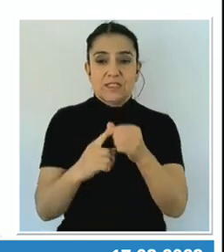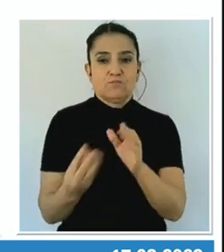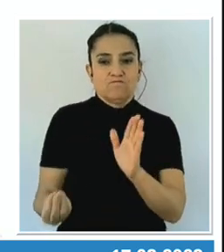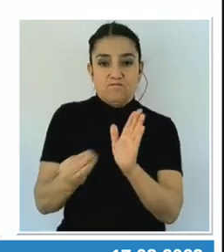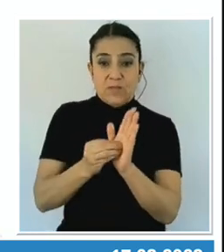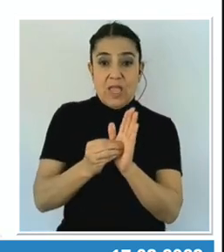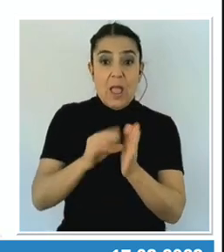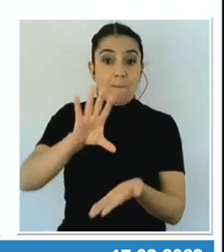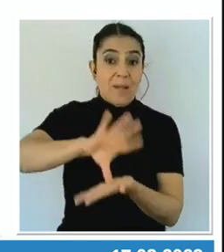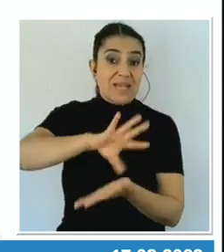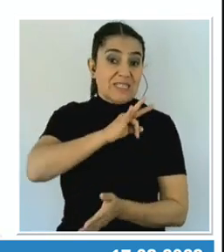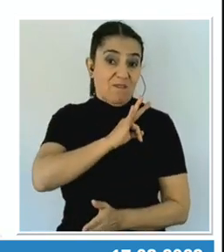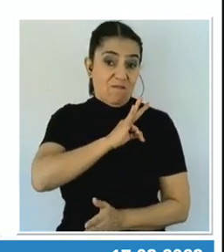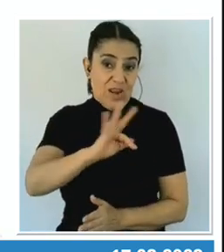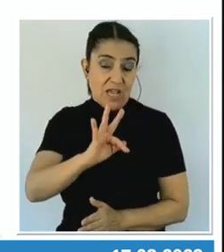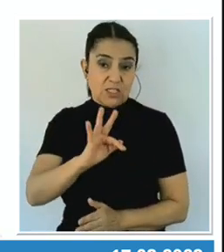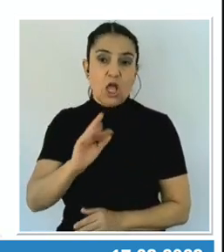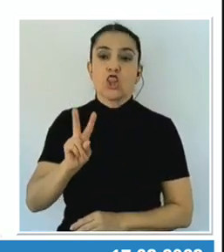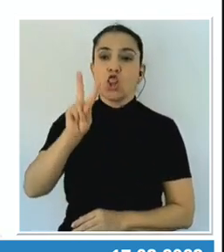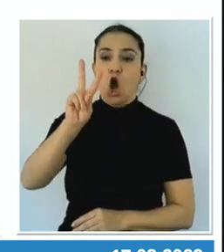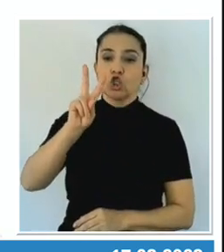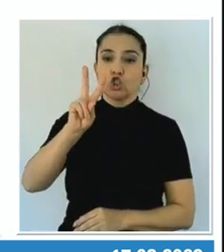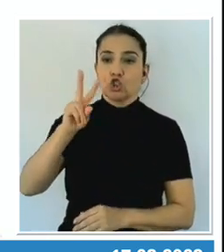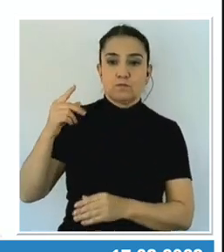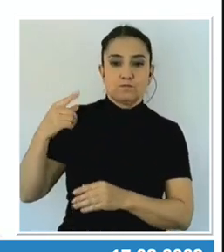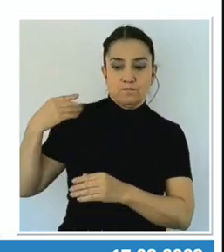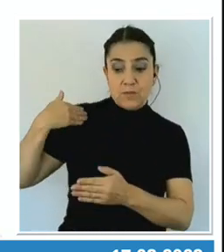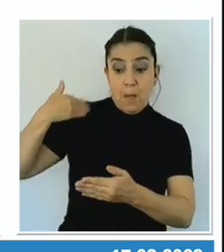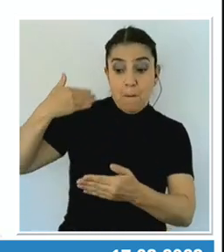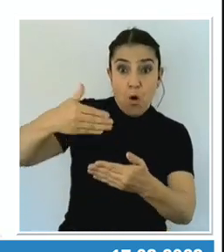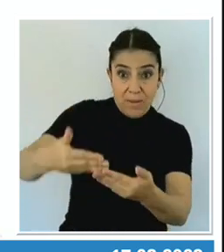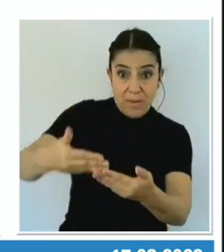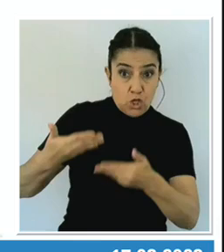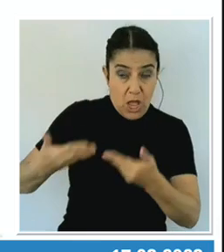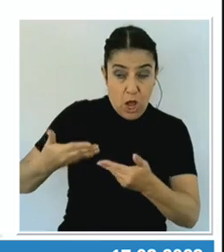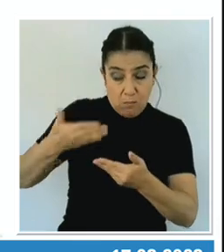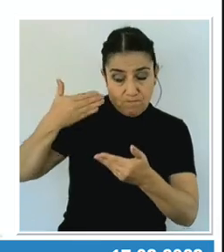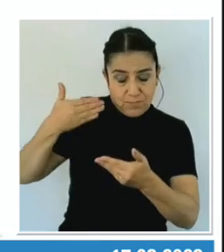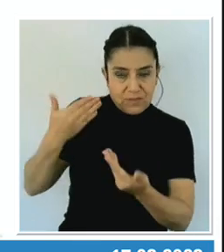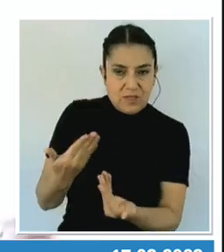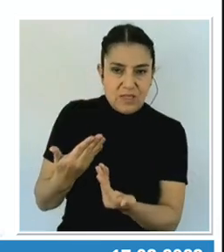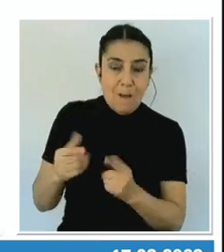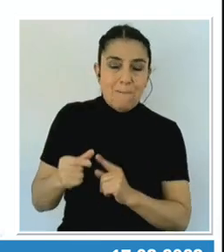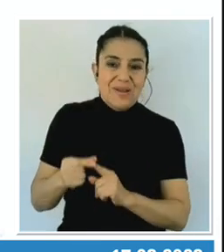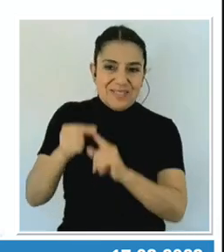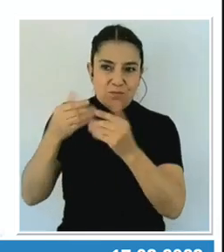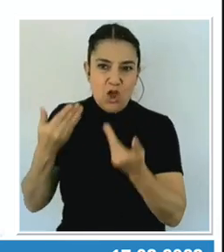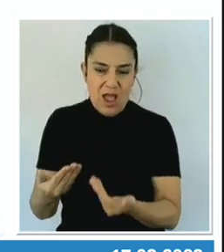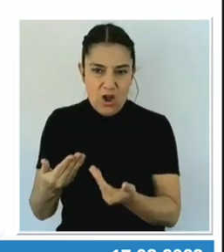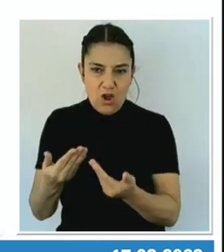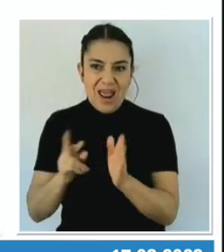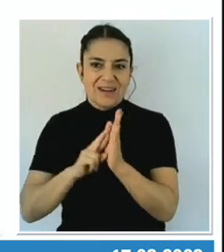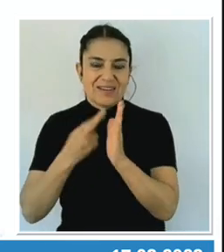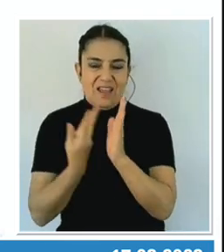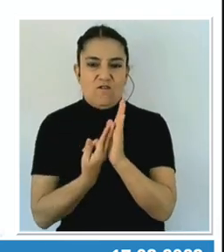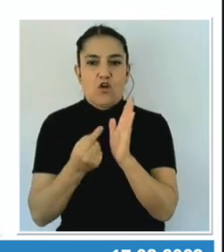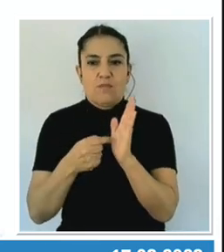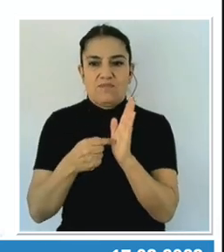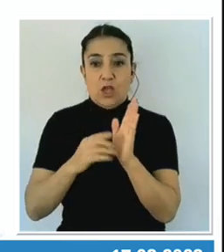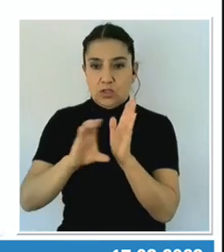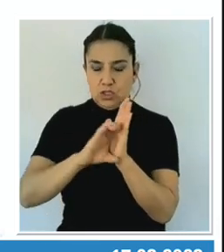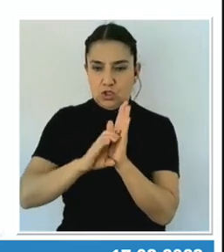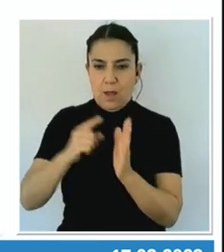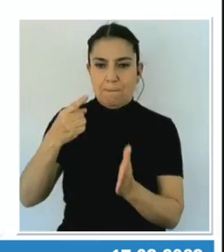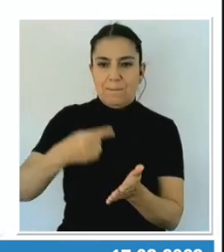momentos que son recientes, por eso es que es un principio emergente en la tradición francesa, en la reforma de 1999 y en una